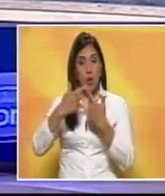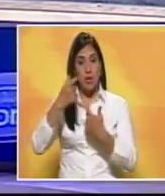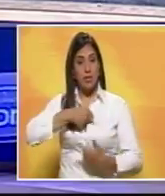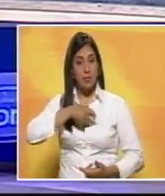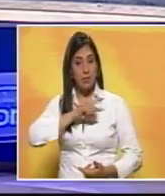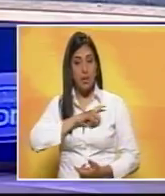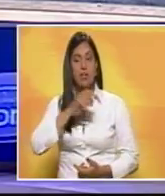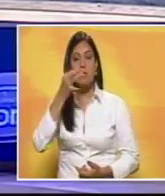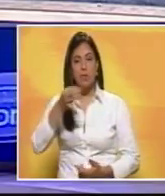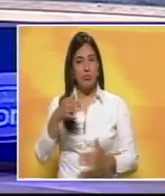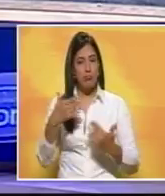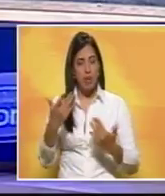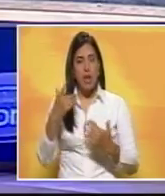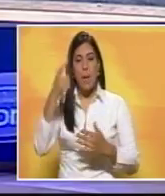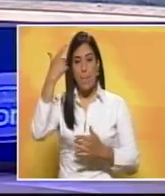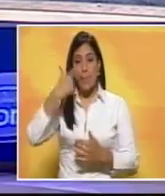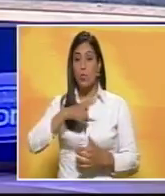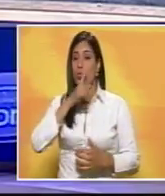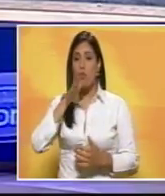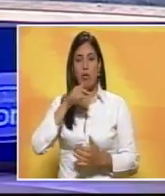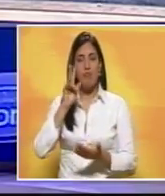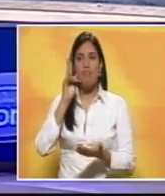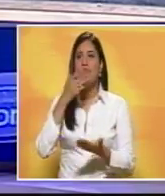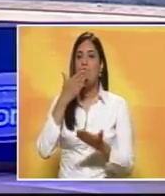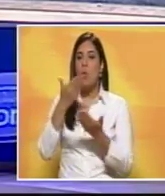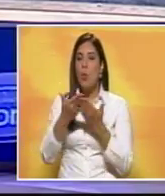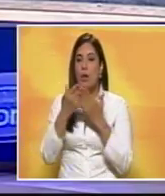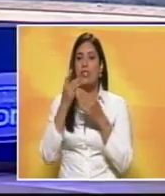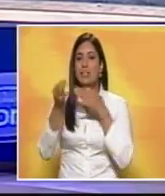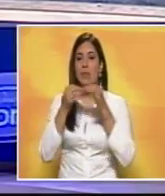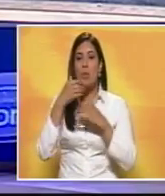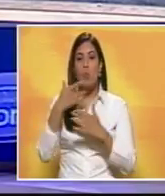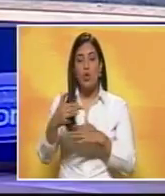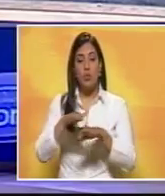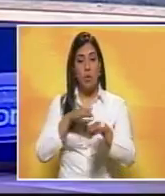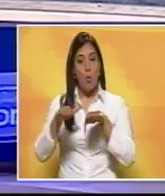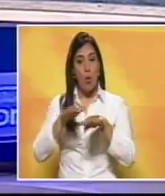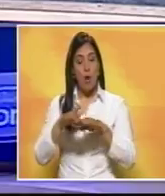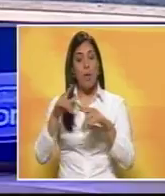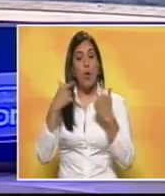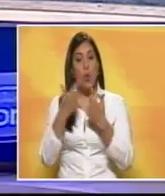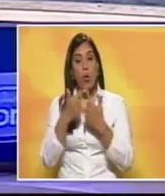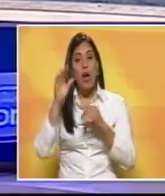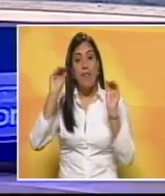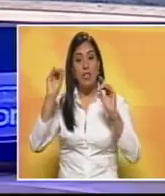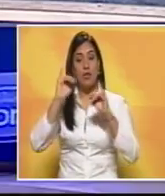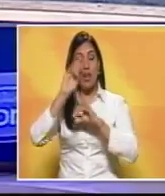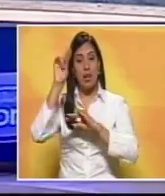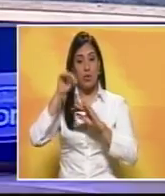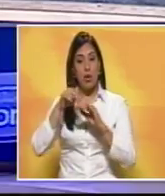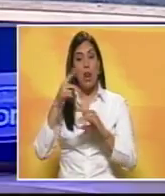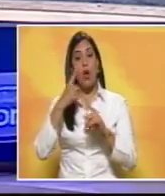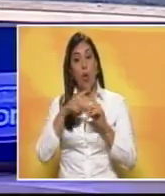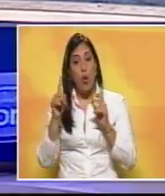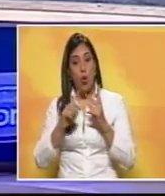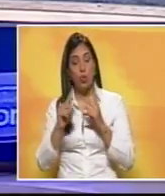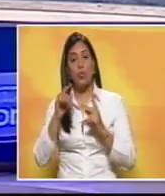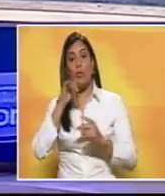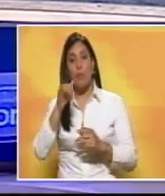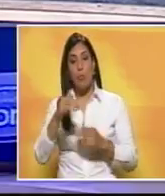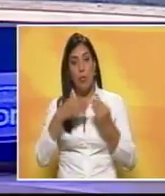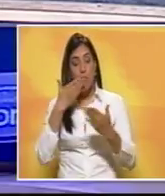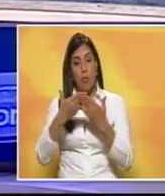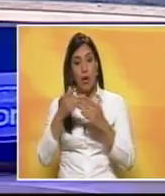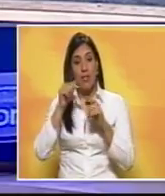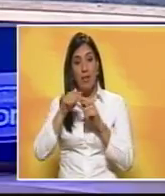Carles Puigdemont, afirmó que su cliente no se presentará a declarar el próximo jueves ante la Audiencia Nacional. En cambio, propone que lo